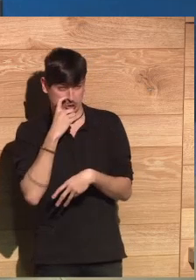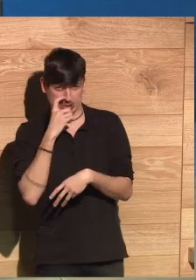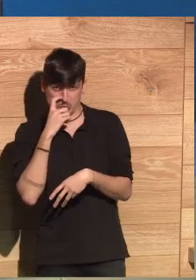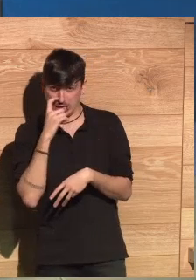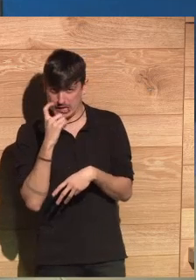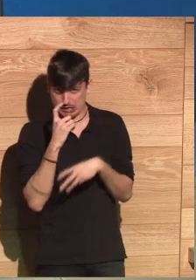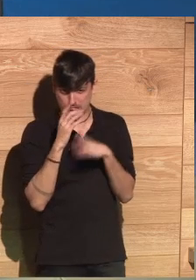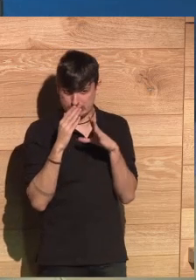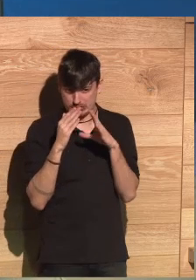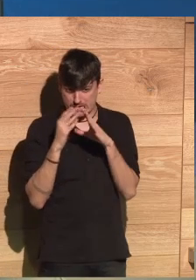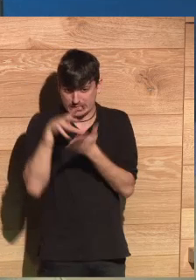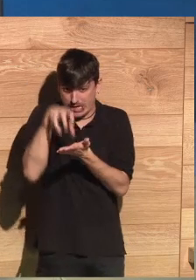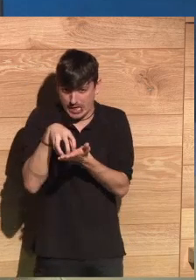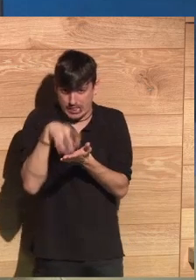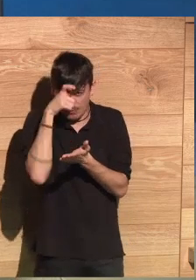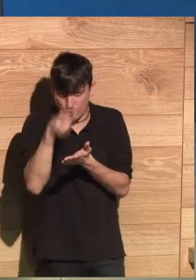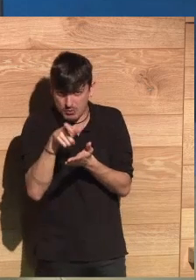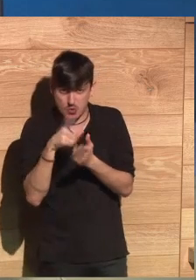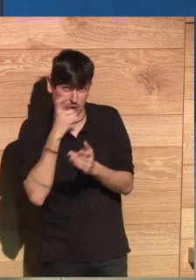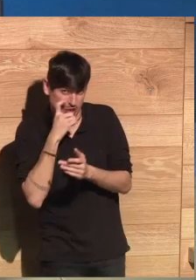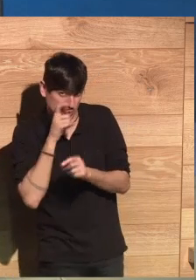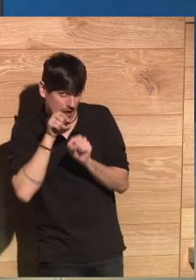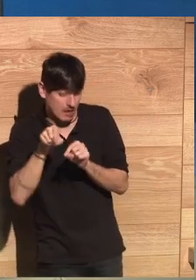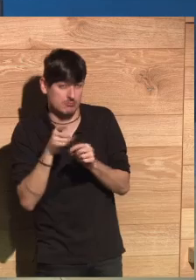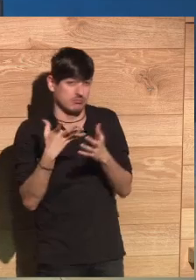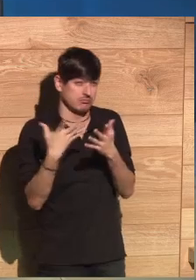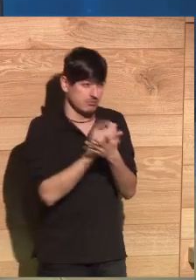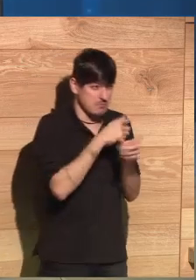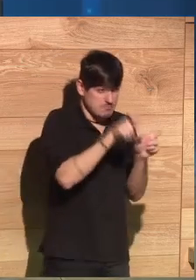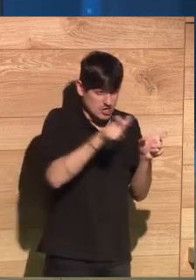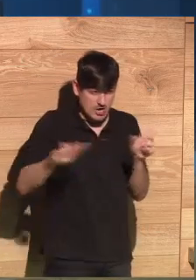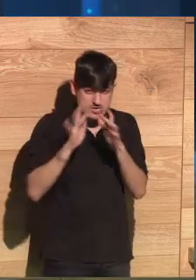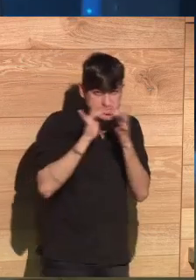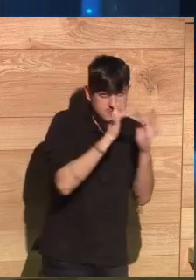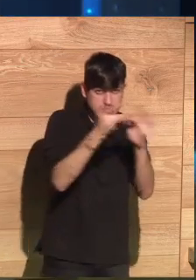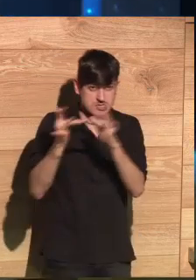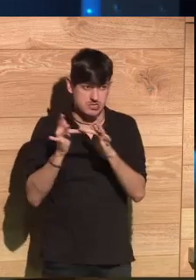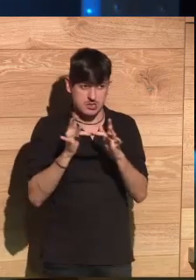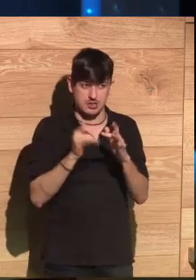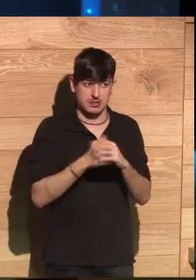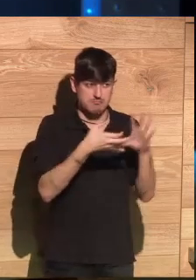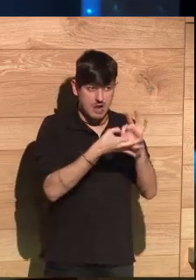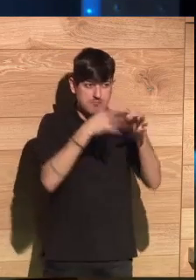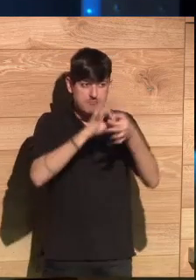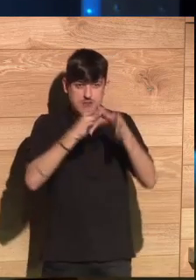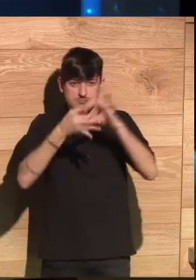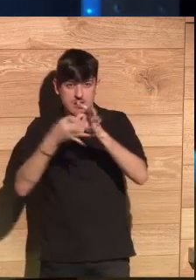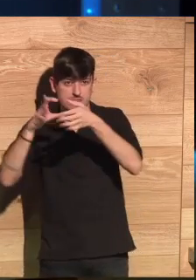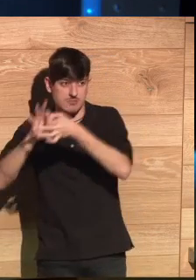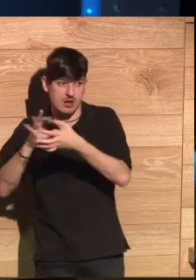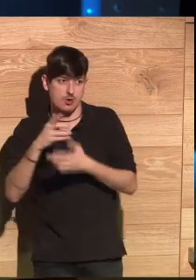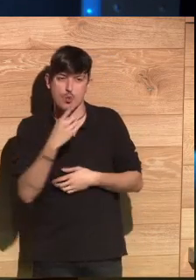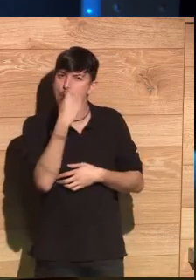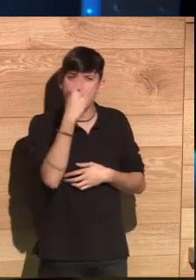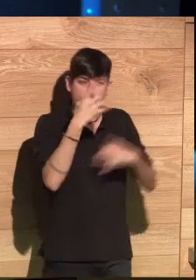alterne local, bueno, pues toda una serie de personajes que van apareciendo y se van encadenando. No tiene un solo